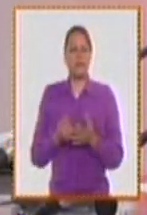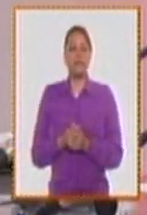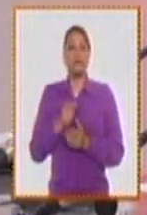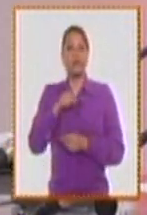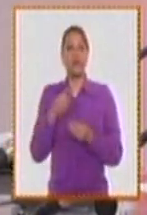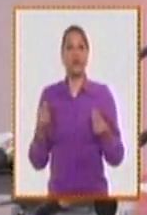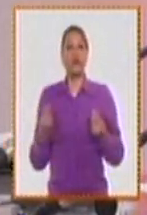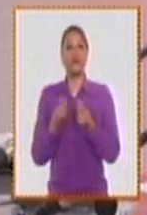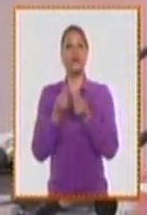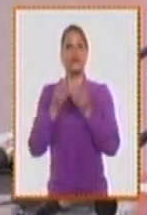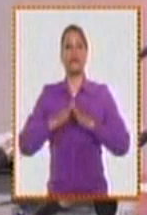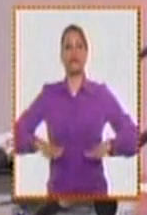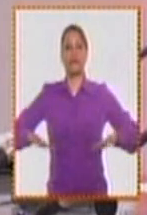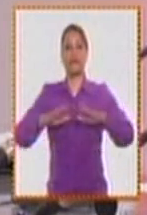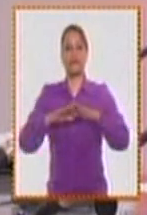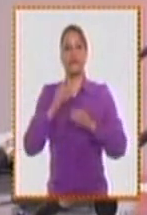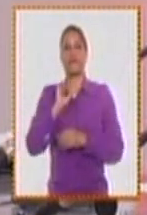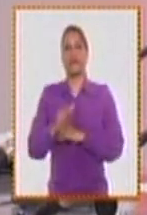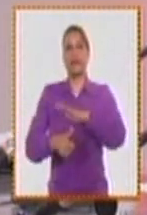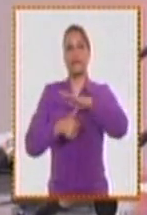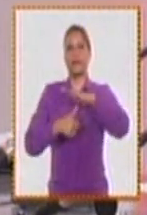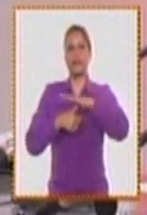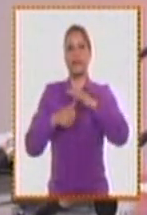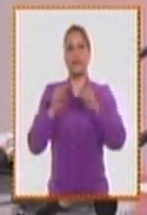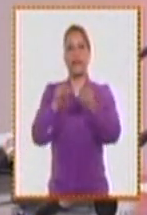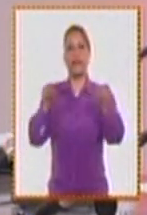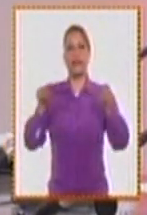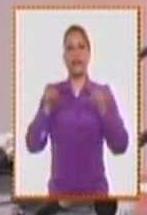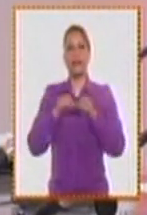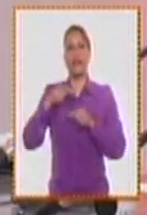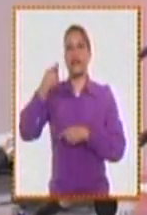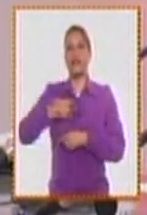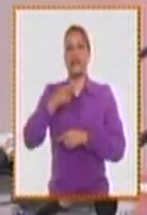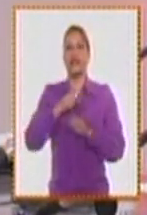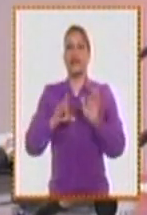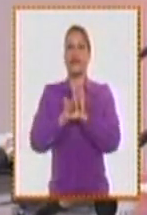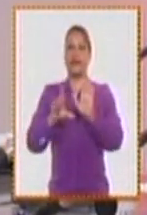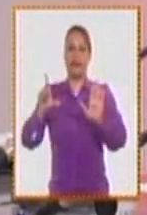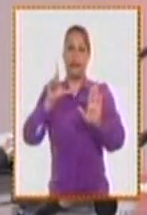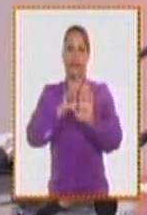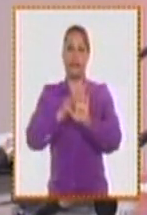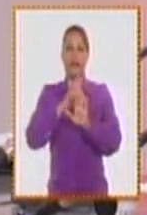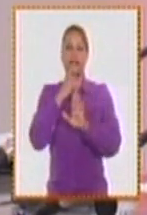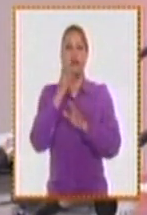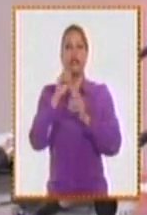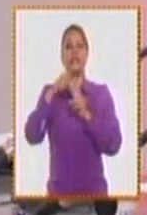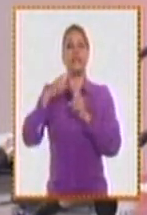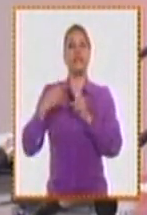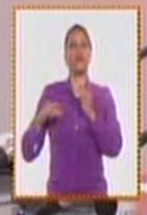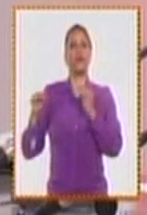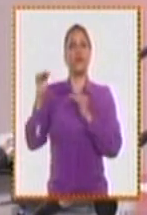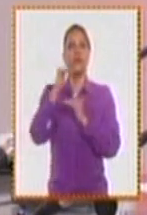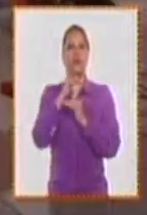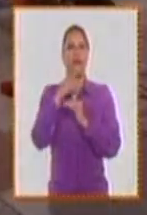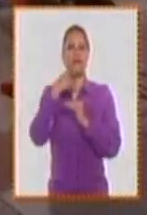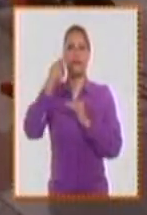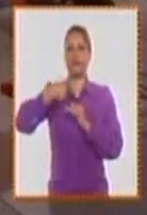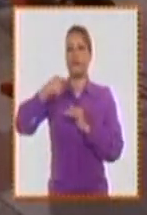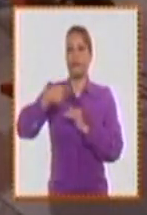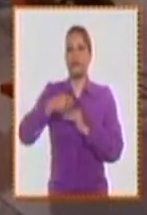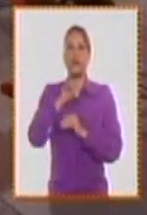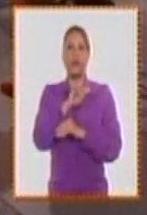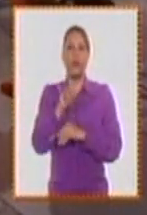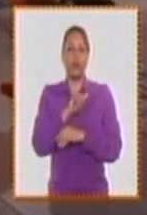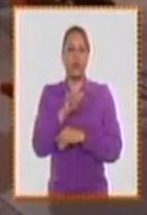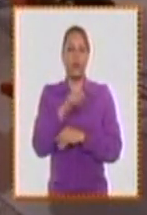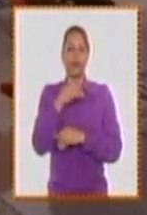en la mesa redonda la presidenta de la Sala de los Delitos contra la Seguridad del Estado del Tribunal Supremo Popular, la compañera Ileana Julia Gómez